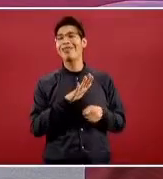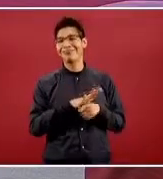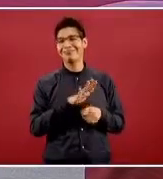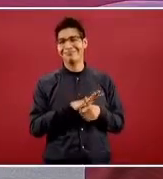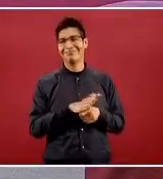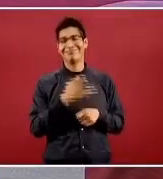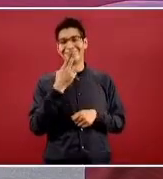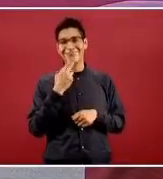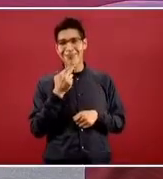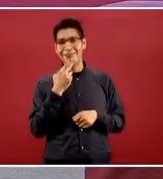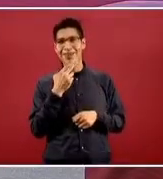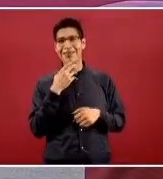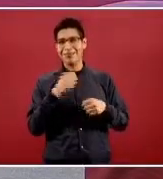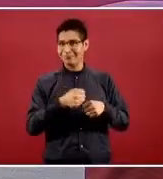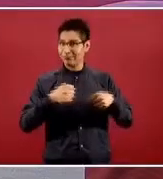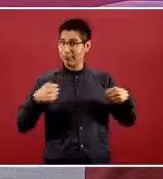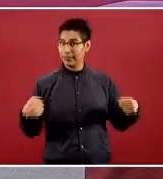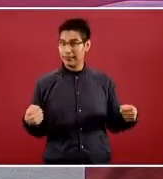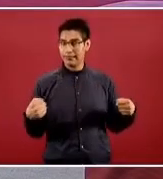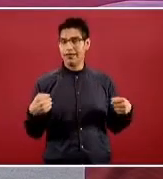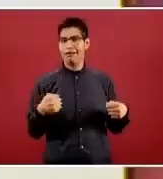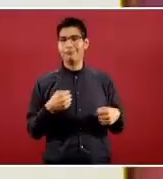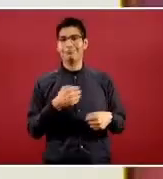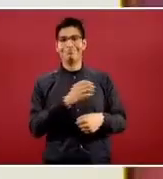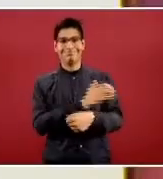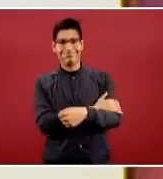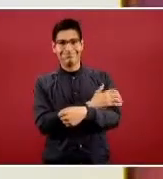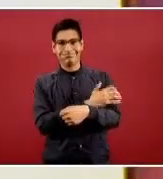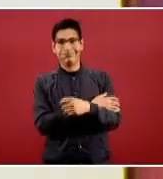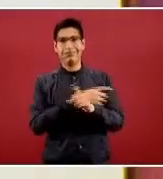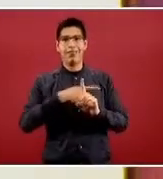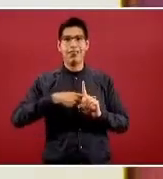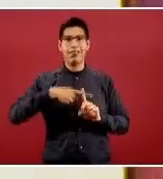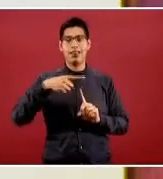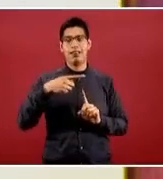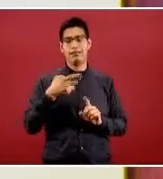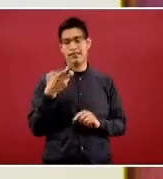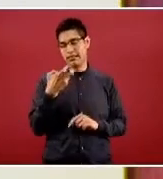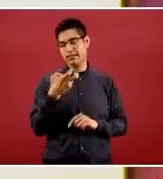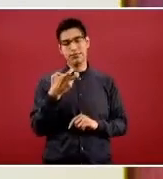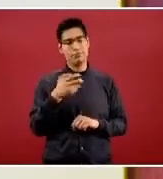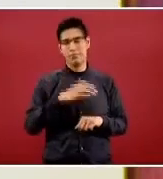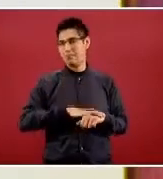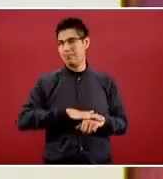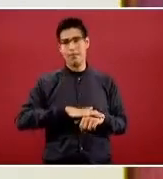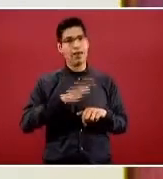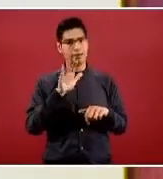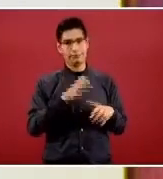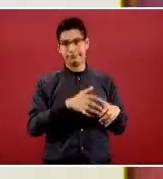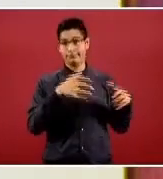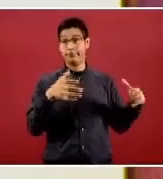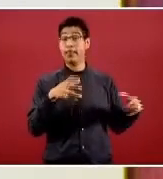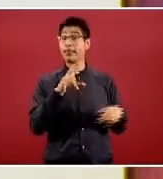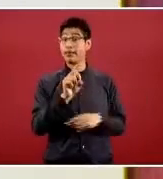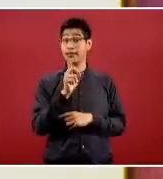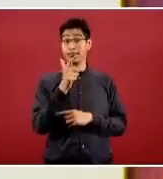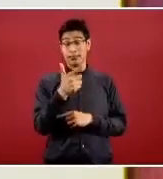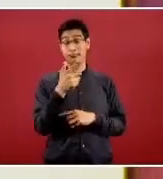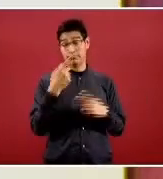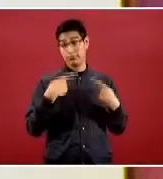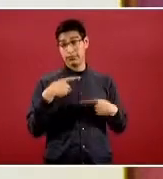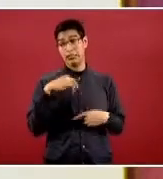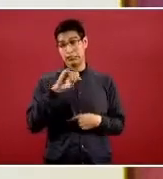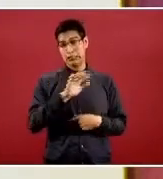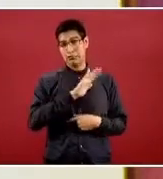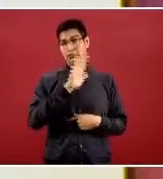y la obesidad a la cabeza. Y es importante mencionar que de las 37 personas que lamentablemente fallecieron, como